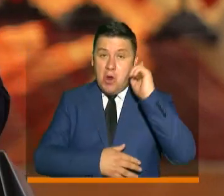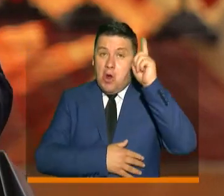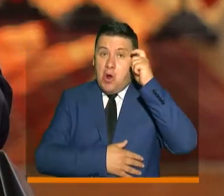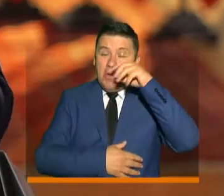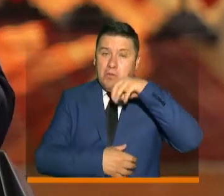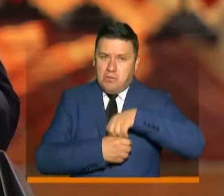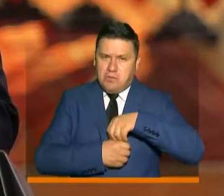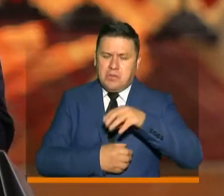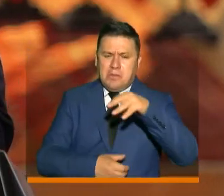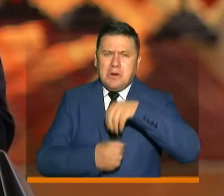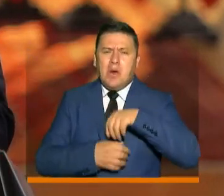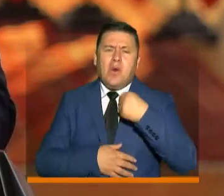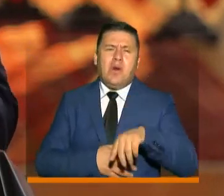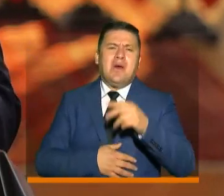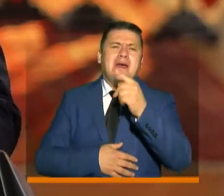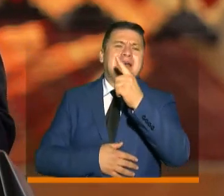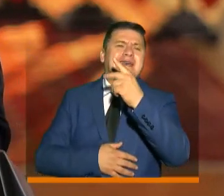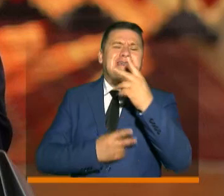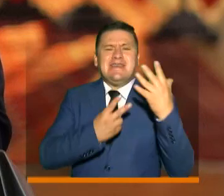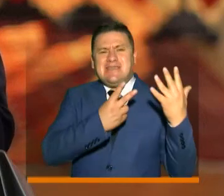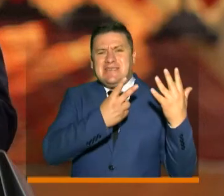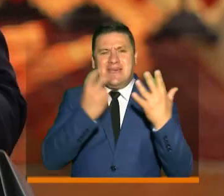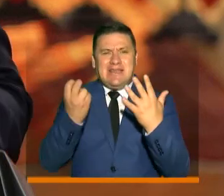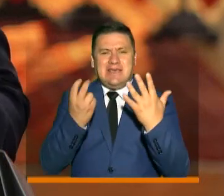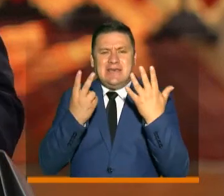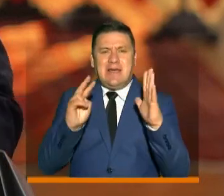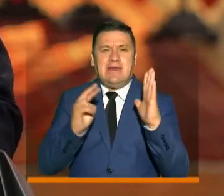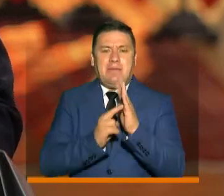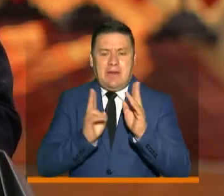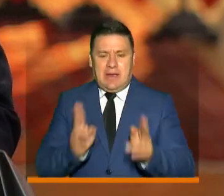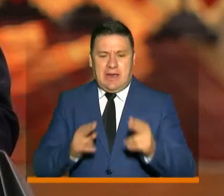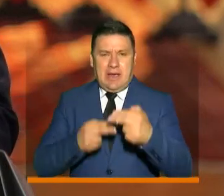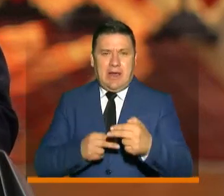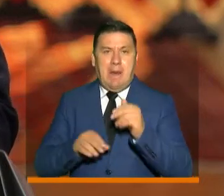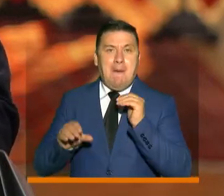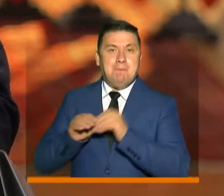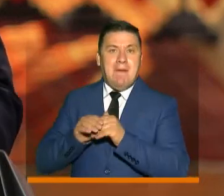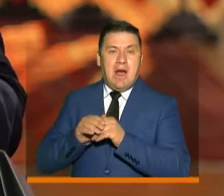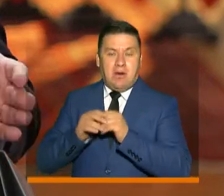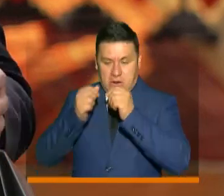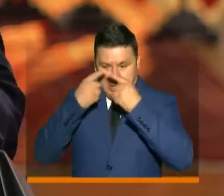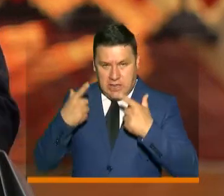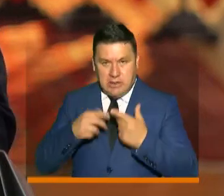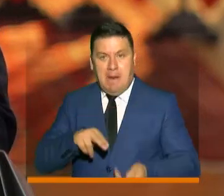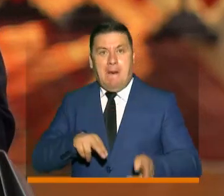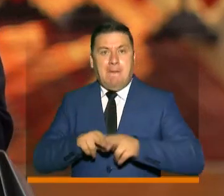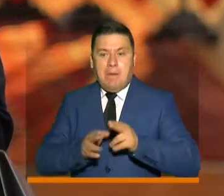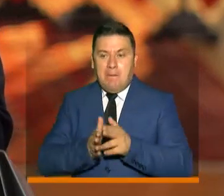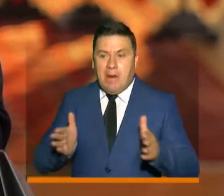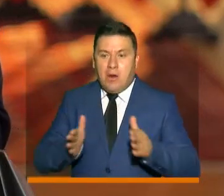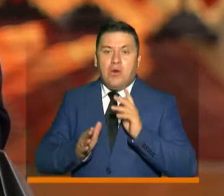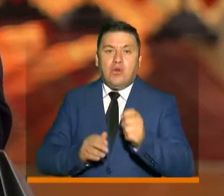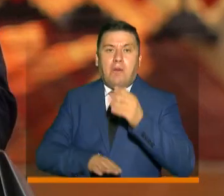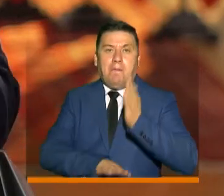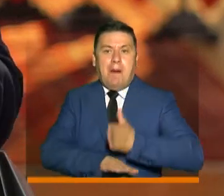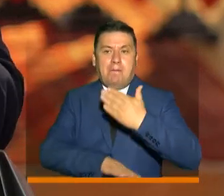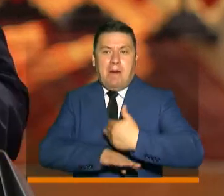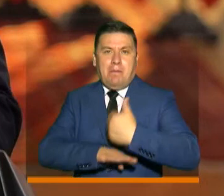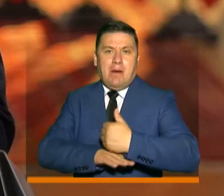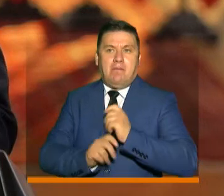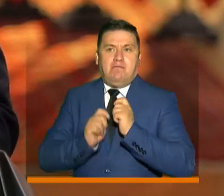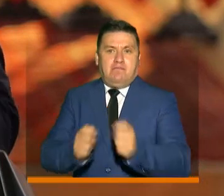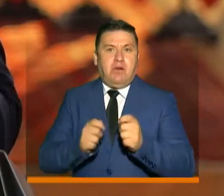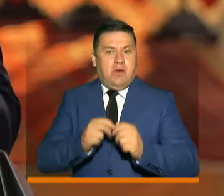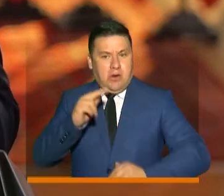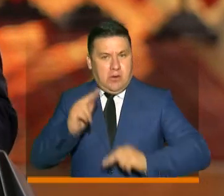incorporamos más de 770.000 hectáreas en el banco de tierras triplicando los indicadores heredados y hemos